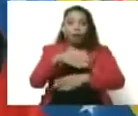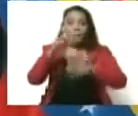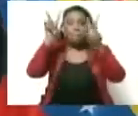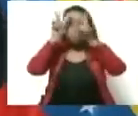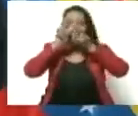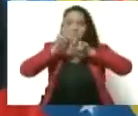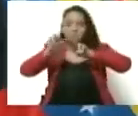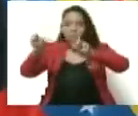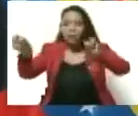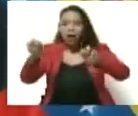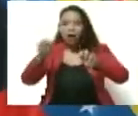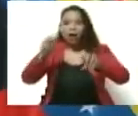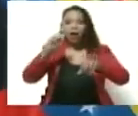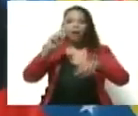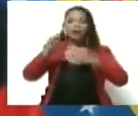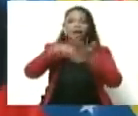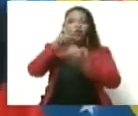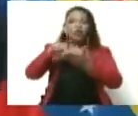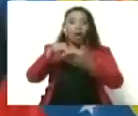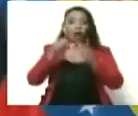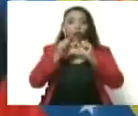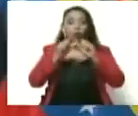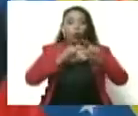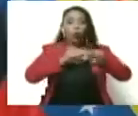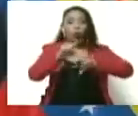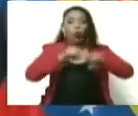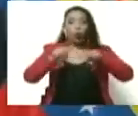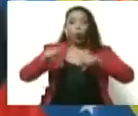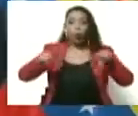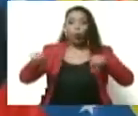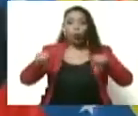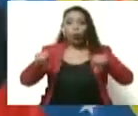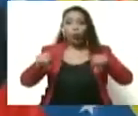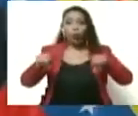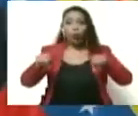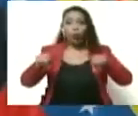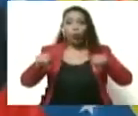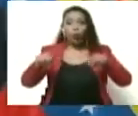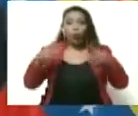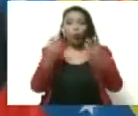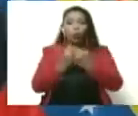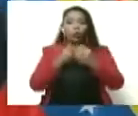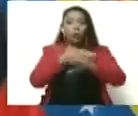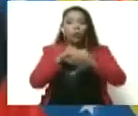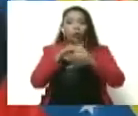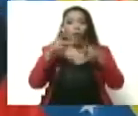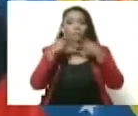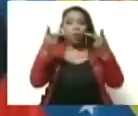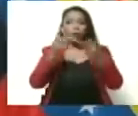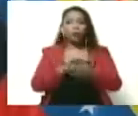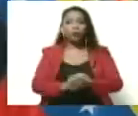nivel nacional que están en constante coordinación y, con el Ministerio Público.